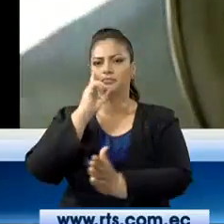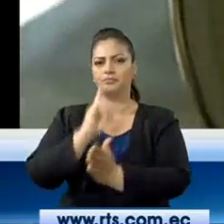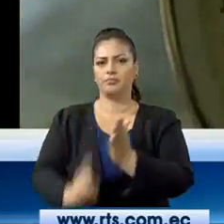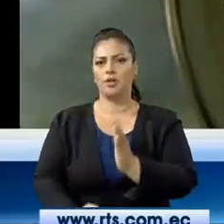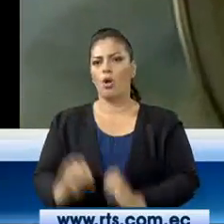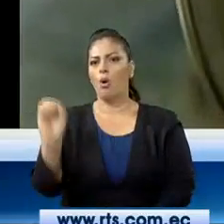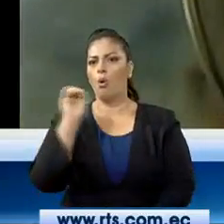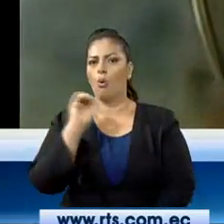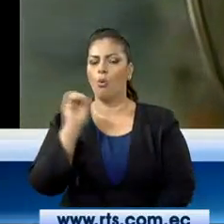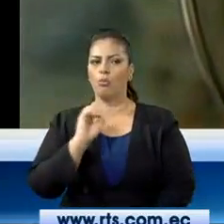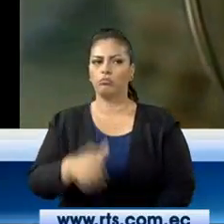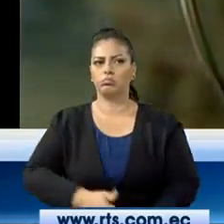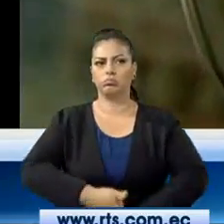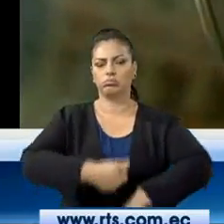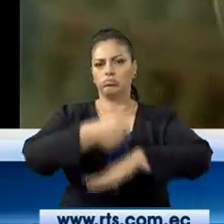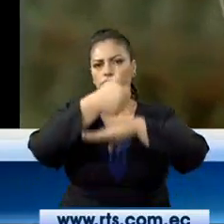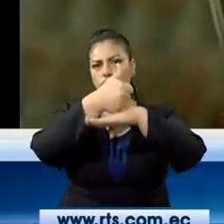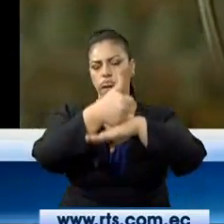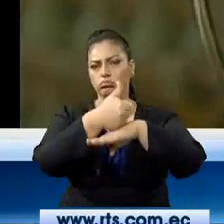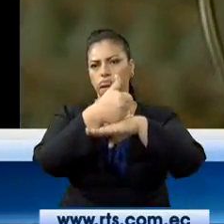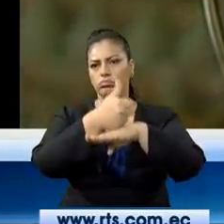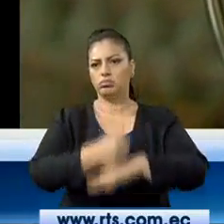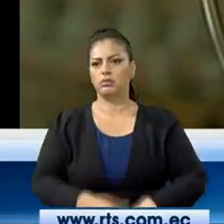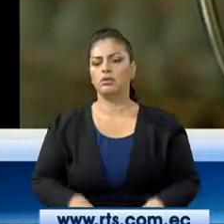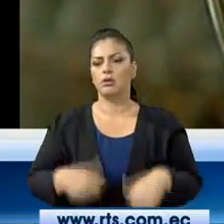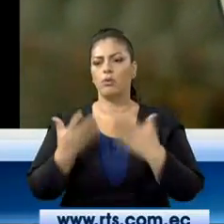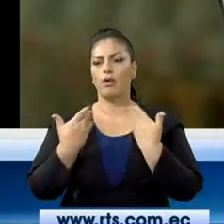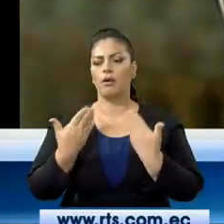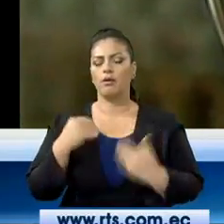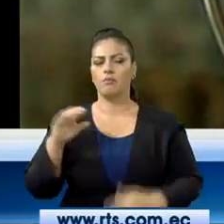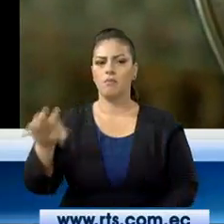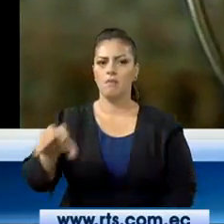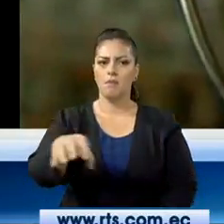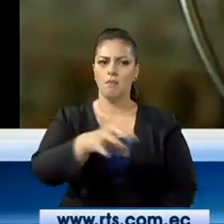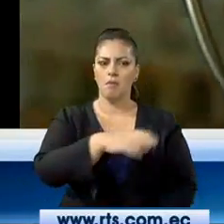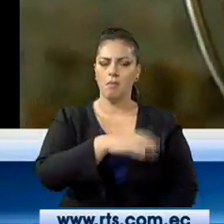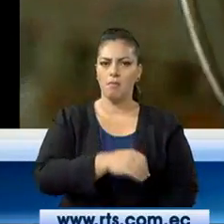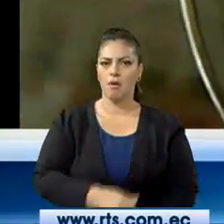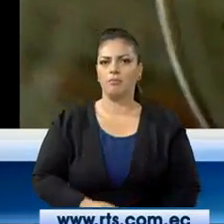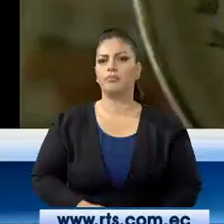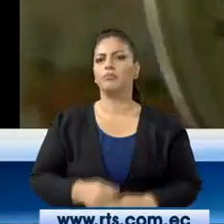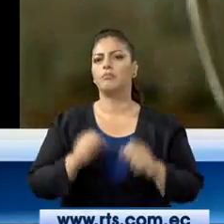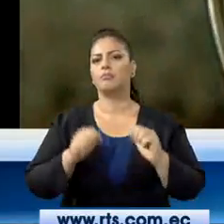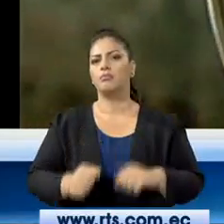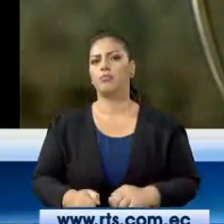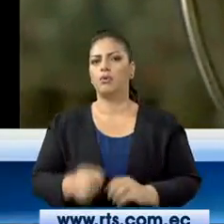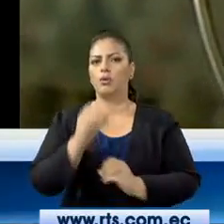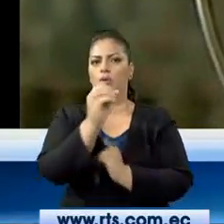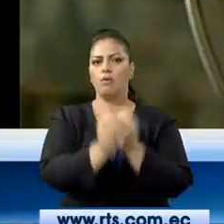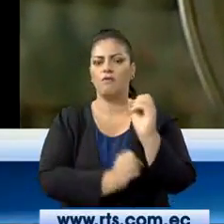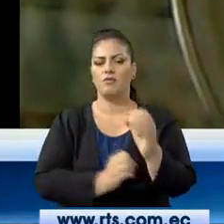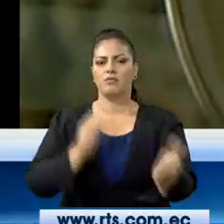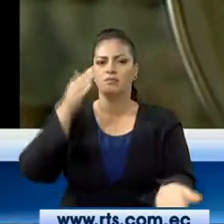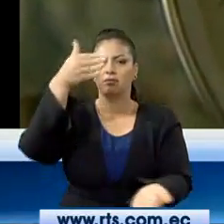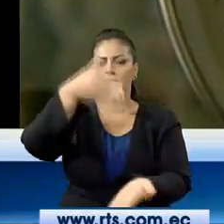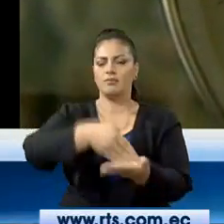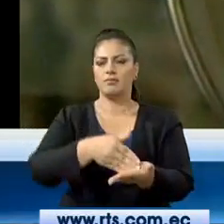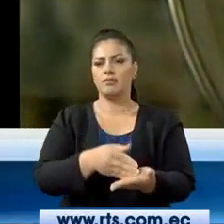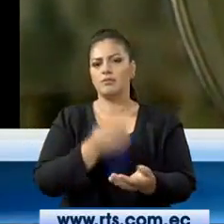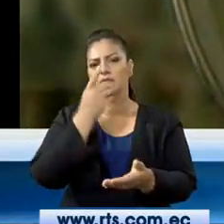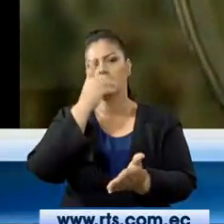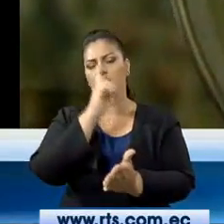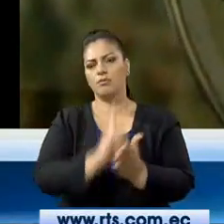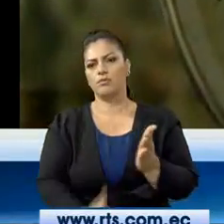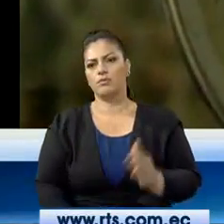de las comisarías de todos los distritos de la ciudad de Guayaquil, tanto como la de las oficinas de los cantones de toda la provincia del Guayas. ¿Cuántas